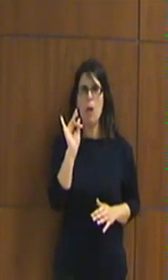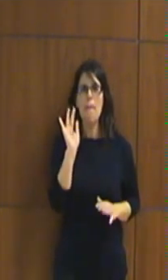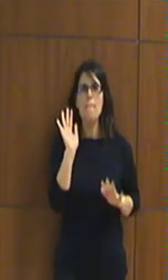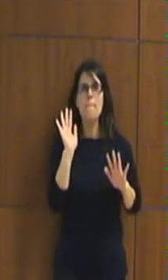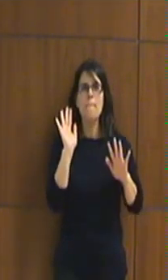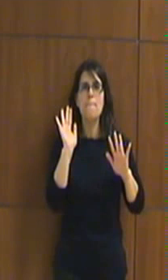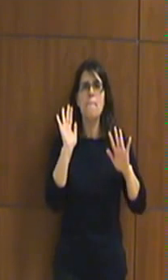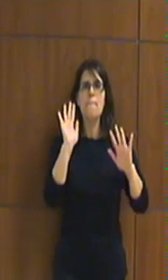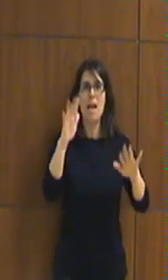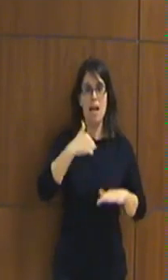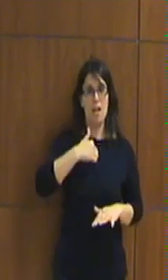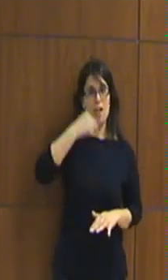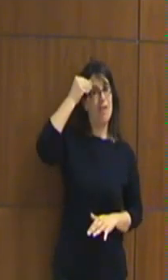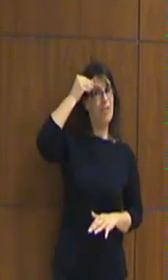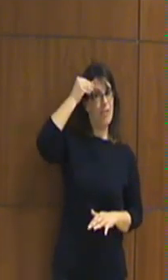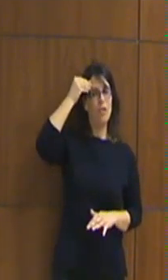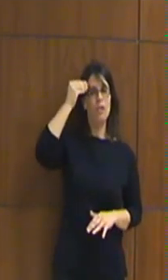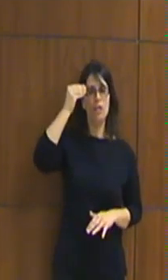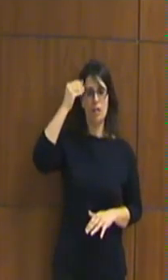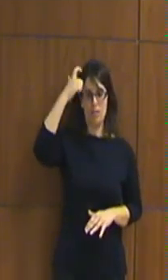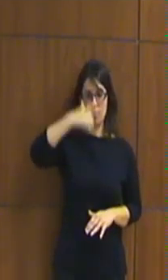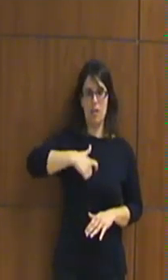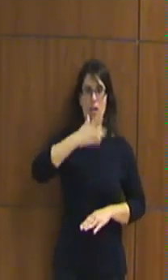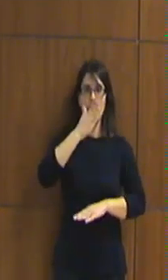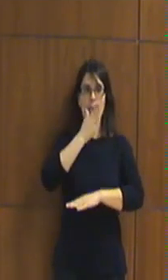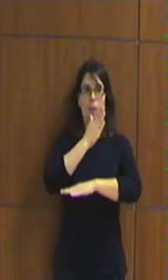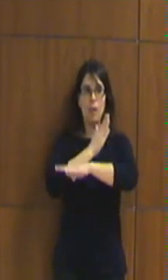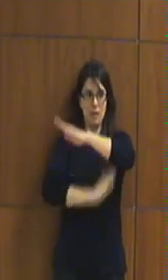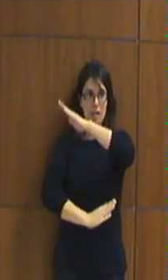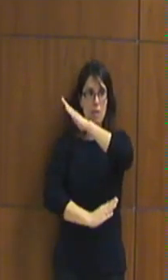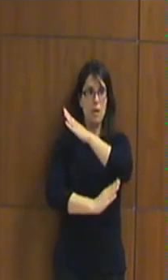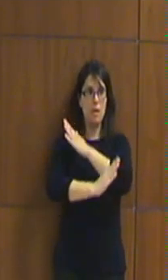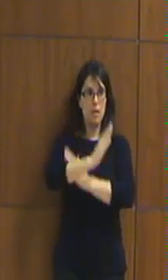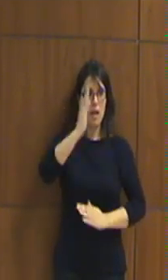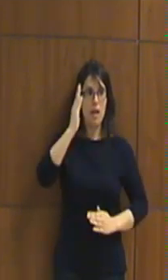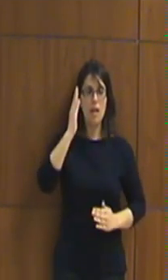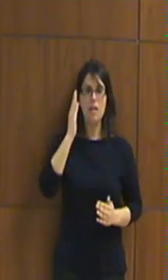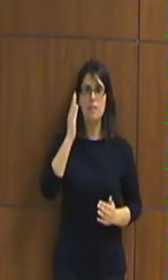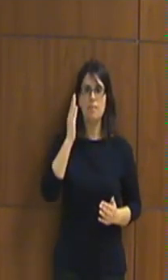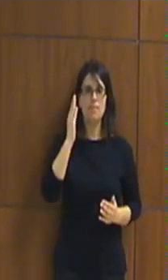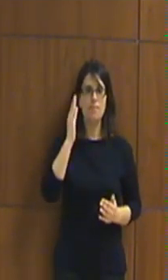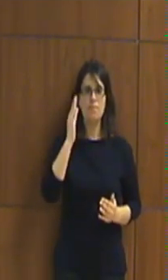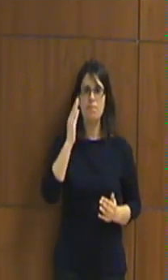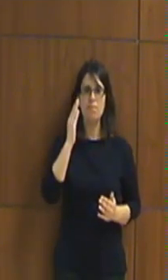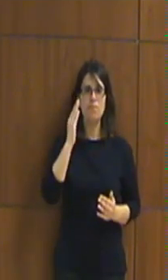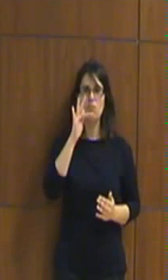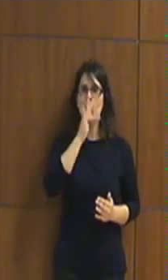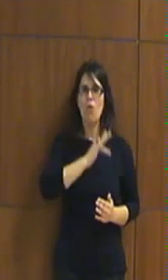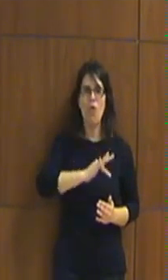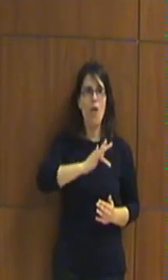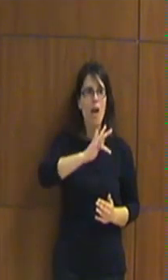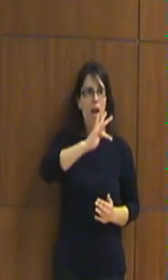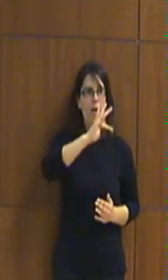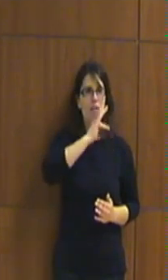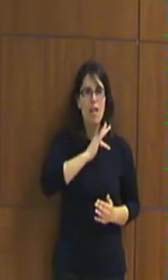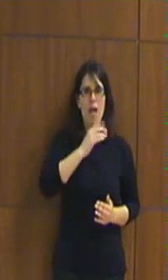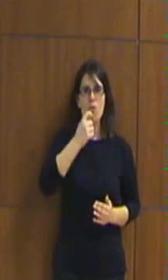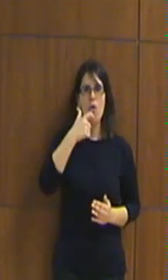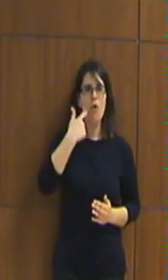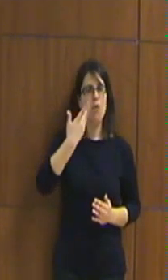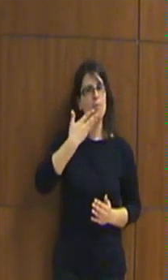pero yo creo que el discapacitado hay personas que todavía sigue echándolo un poco al